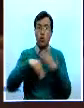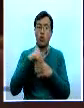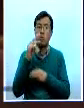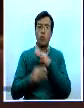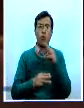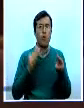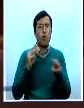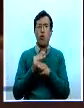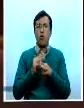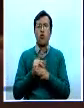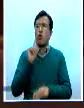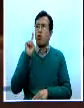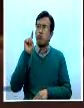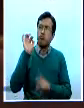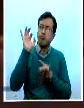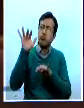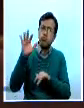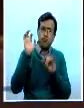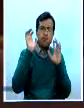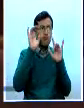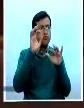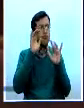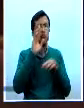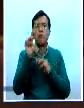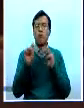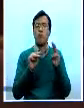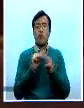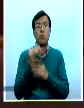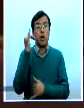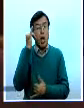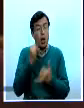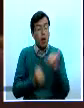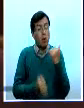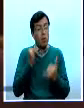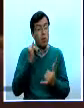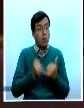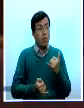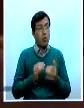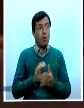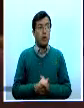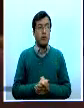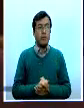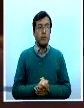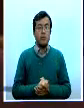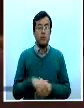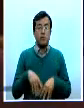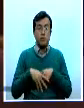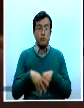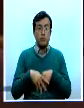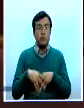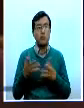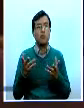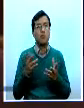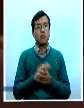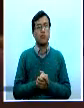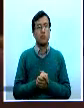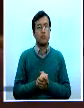muchas concentraciones lo que nosotros queremos es que en el balance que hagamos al final de este de estas marchas nosotros no tengamos